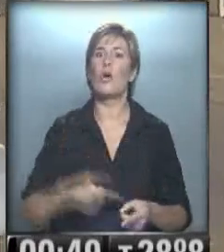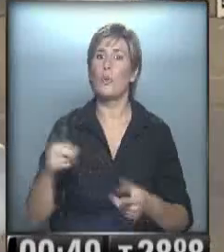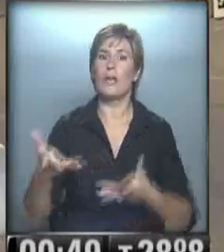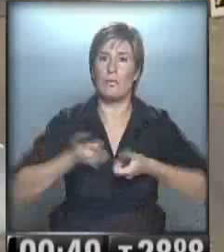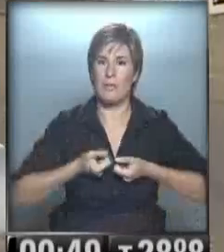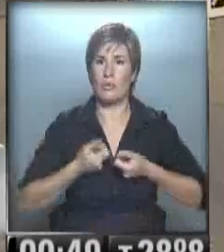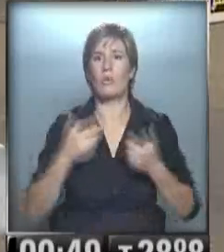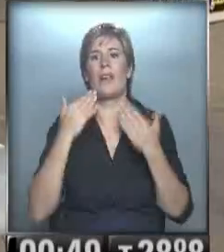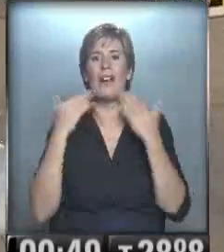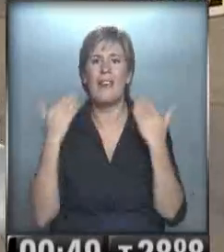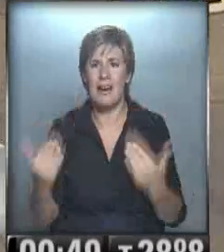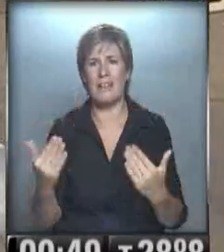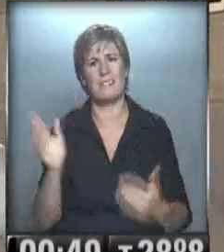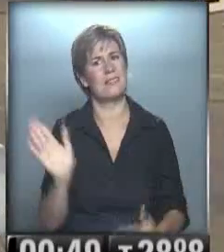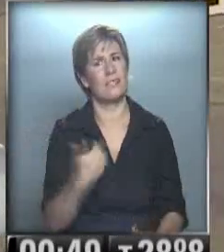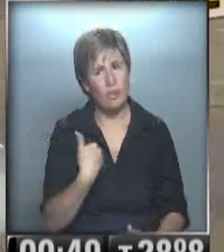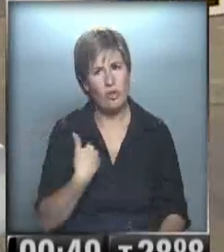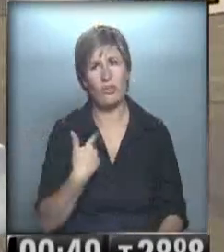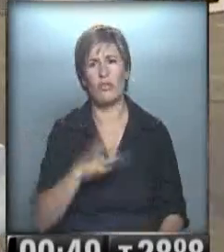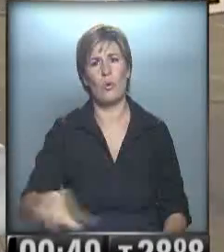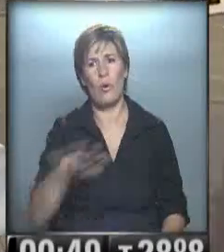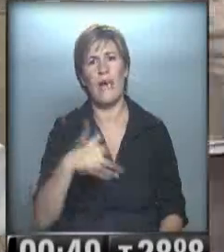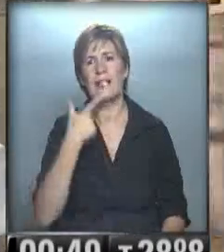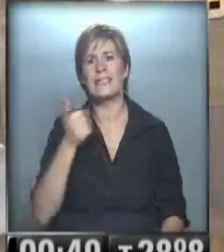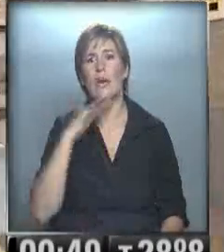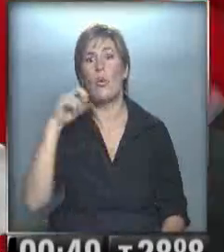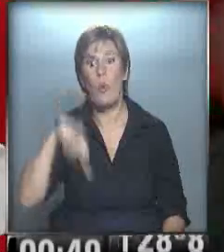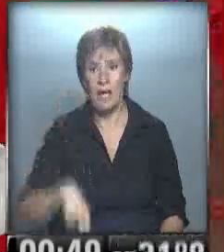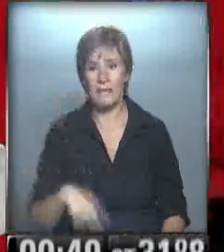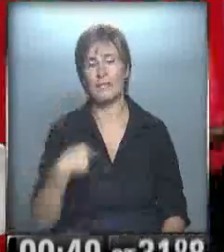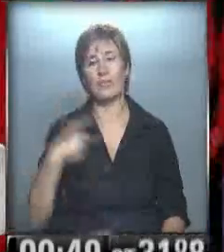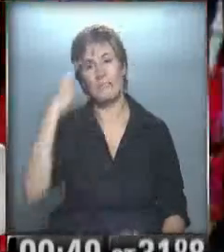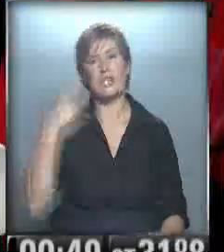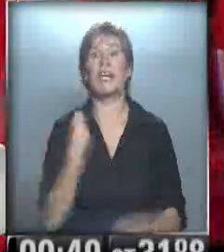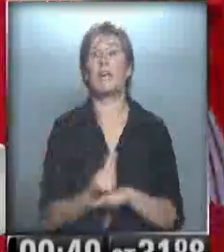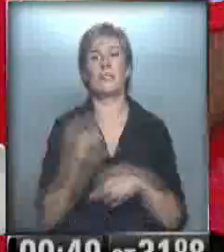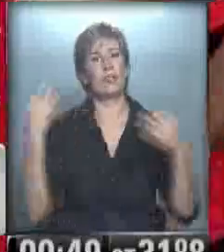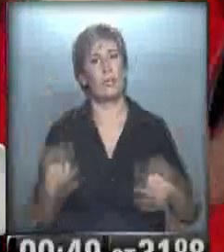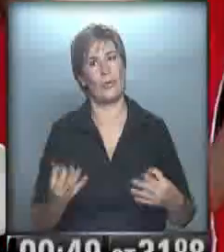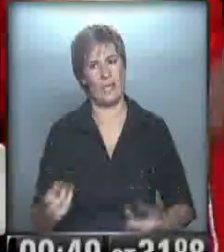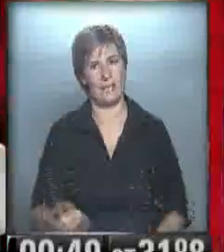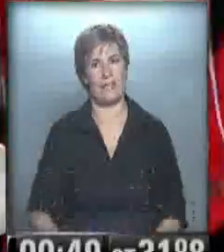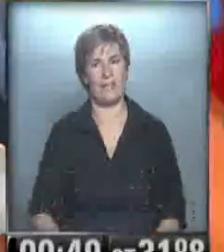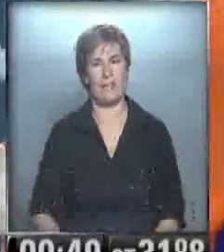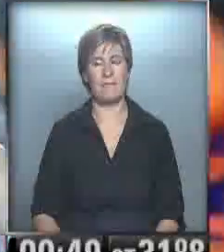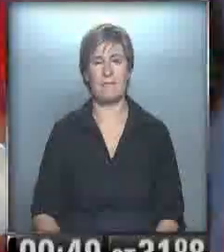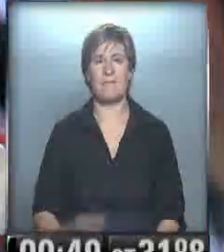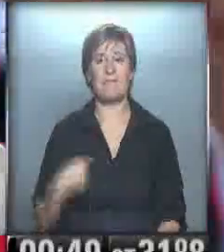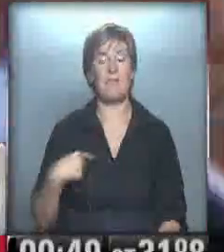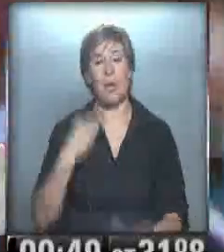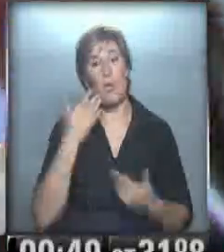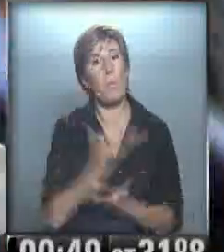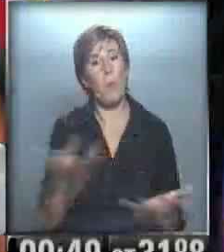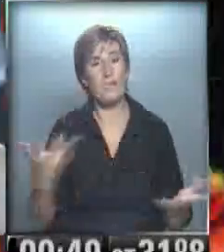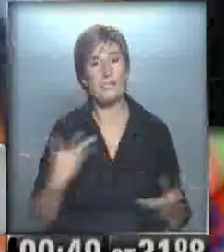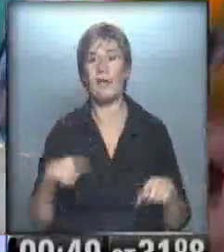de San Juan, así que muchas gracias a todos los sanjuaninos y espero haber podido representarlos dignamente. Creo que he demostrado que con una buena moto puedo estar mucho